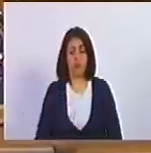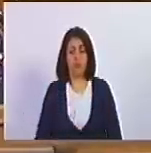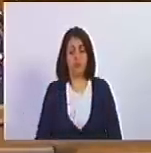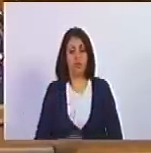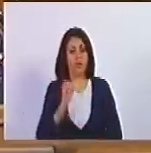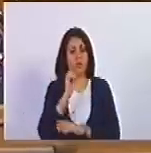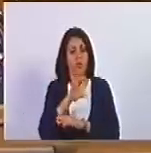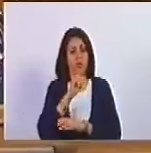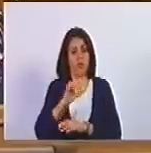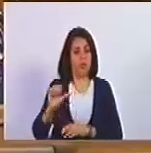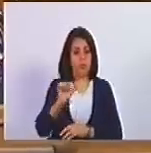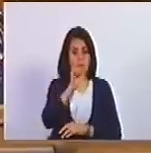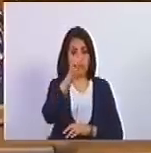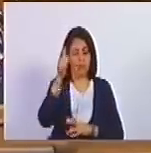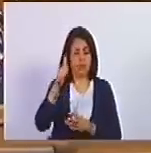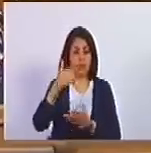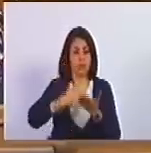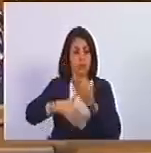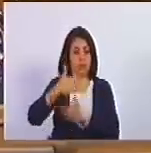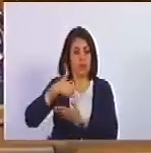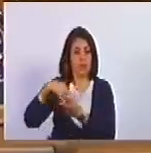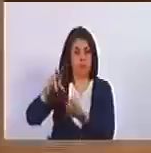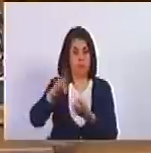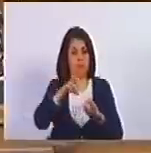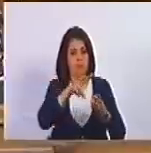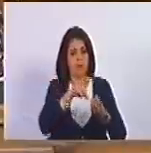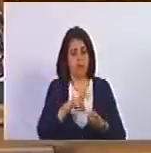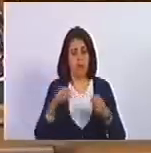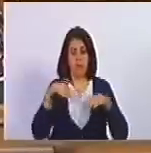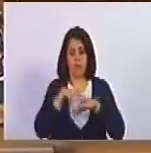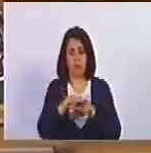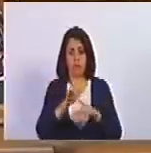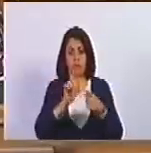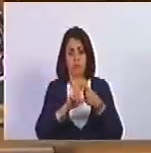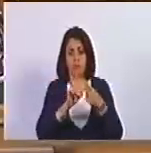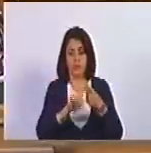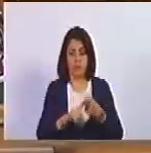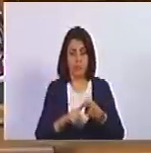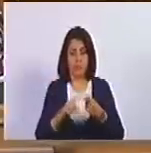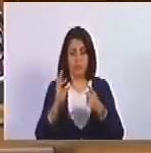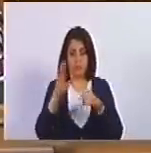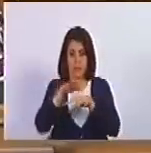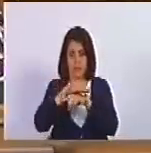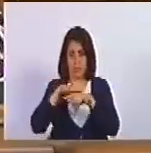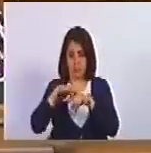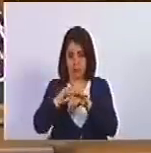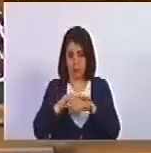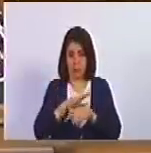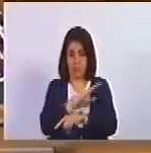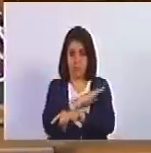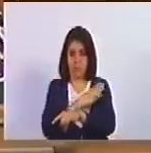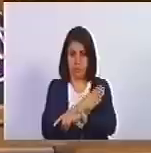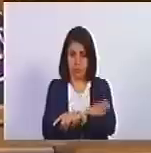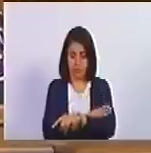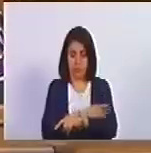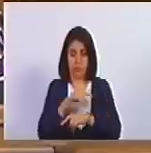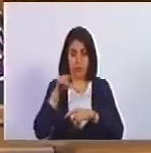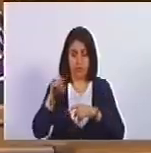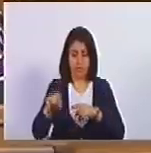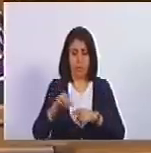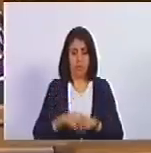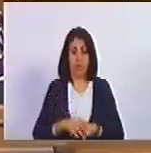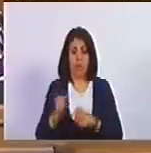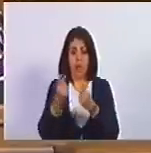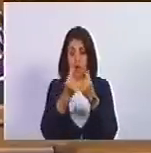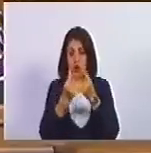Consejo Superior de Armonización Tributaria estará integrado por 1. La ministra o ministro del Poder Popular con competencia en materia